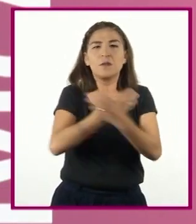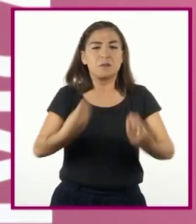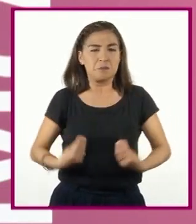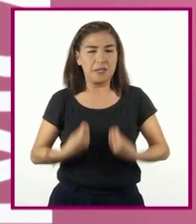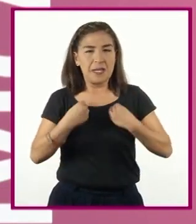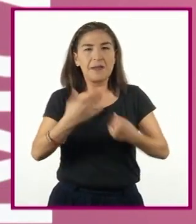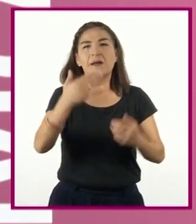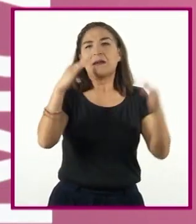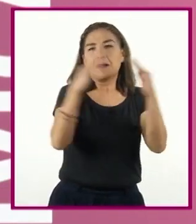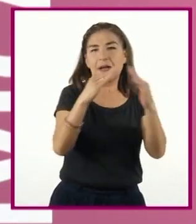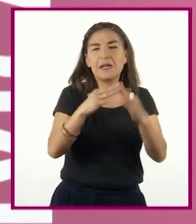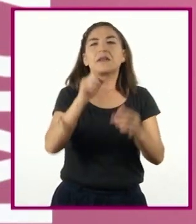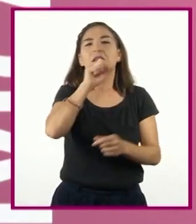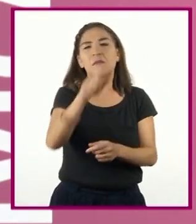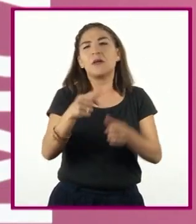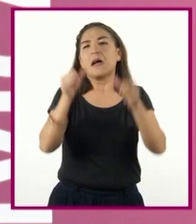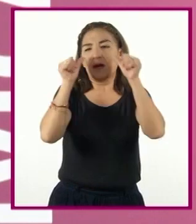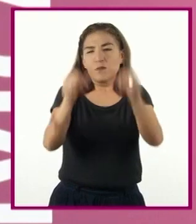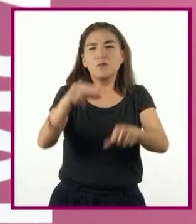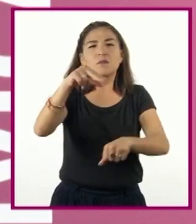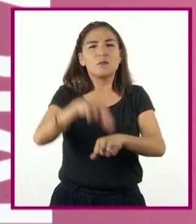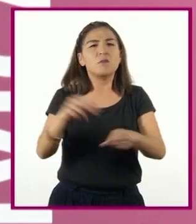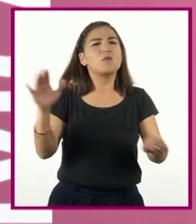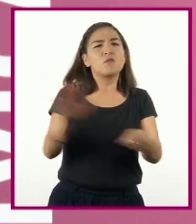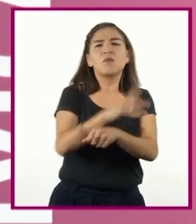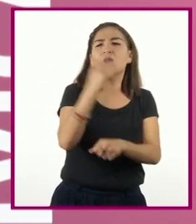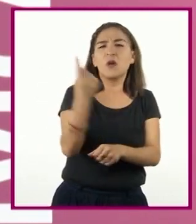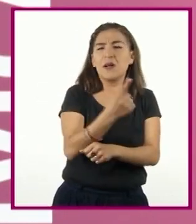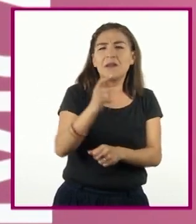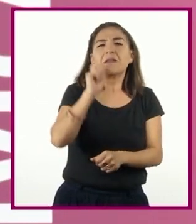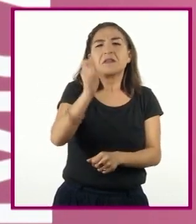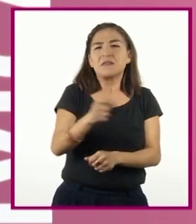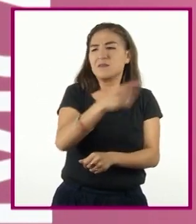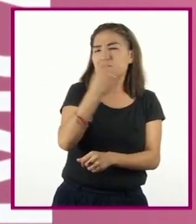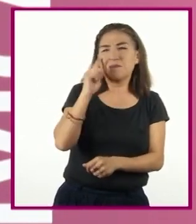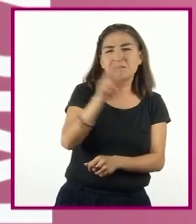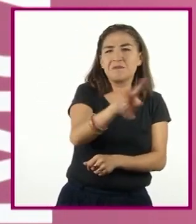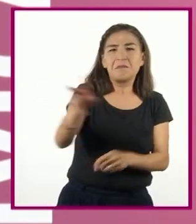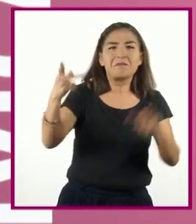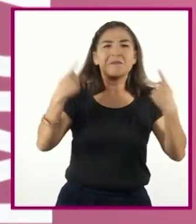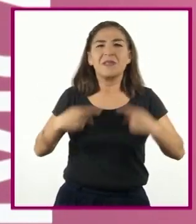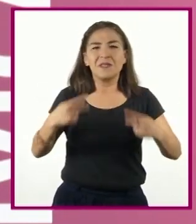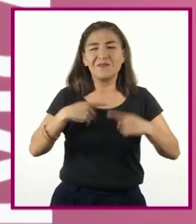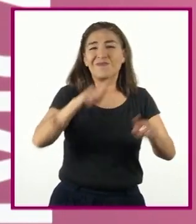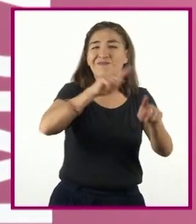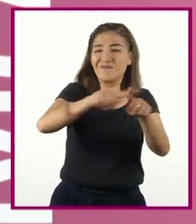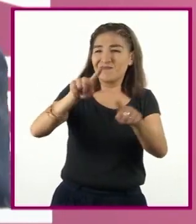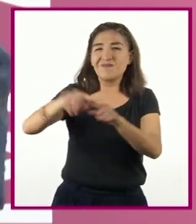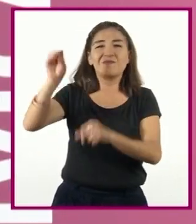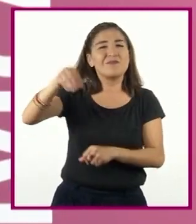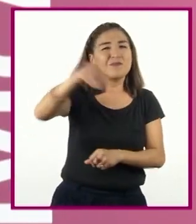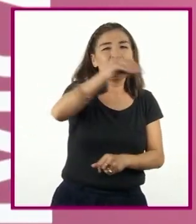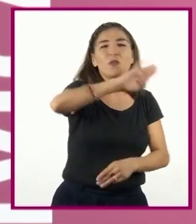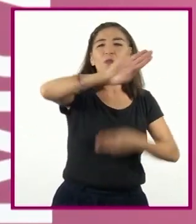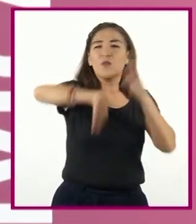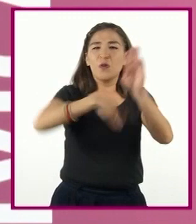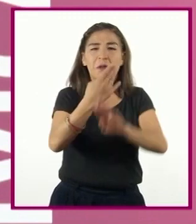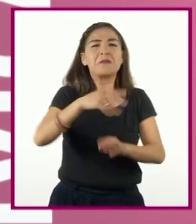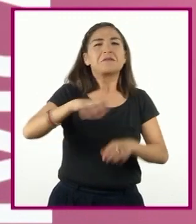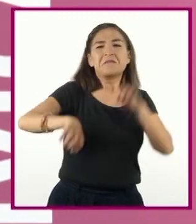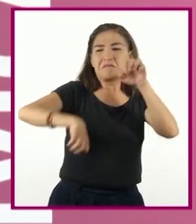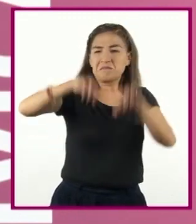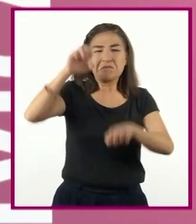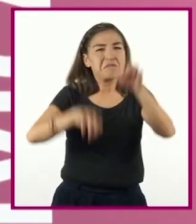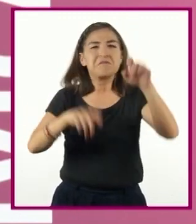esparcimiento y servicios sociales, ¿por qué observamos a tantas personas en diferentes partes del mundo de todas las edades